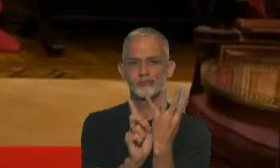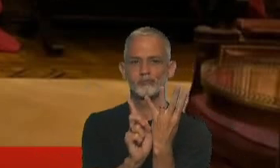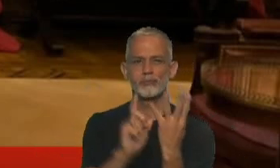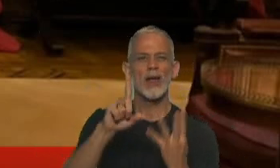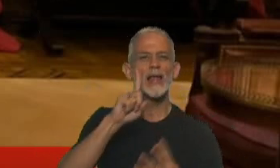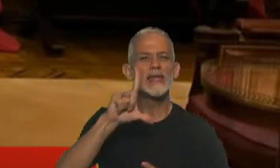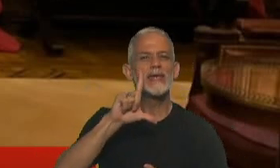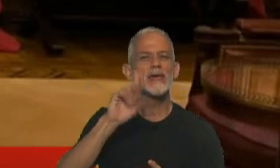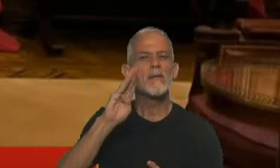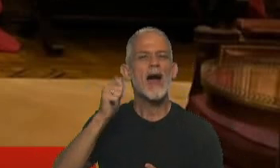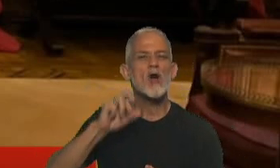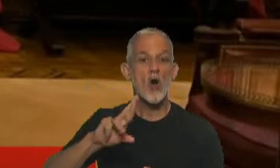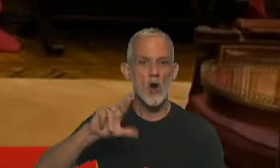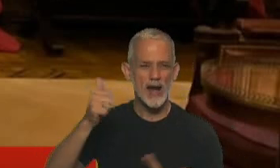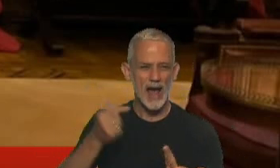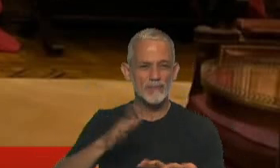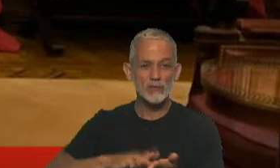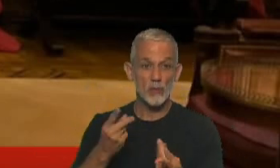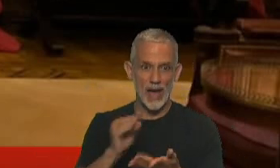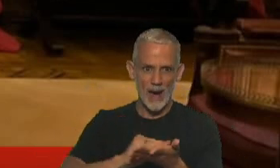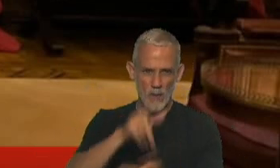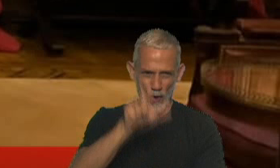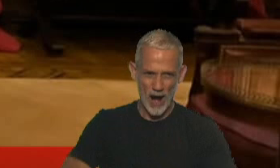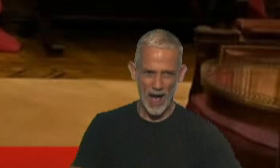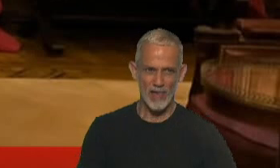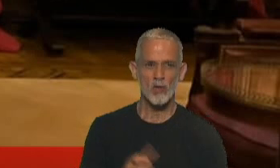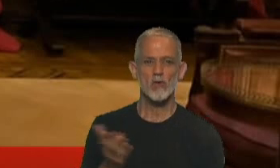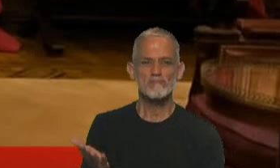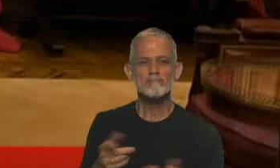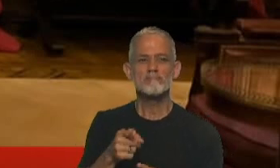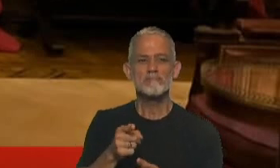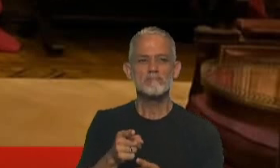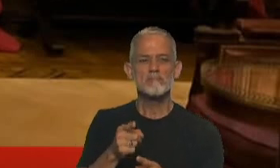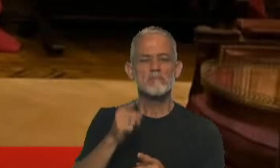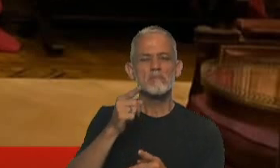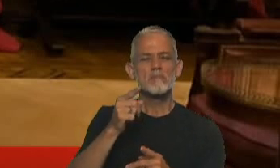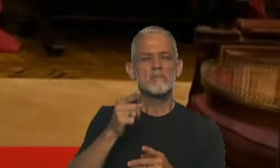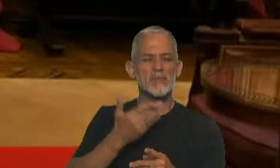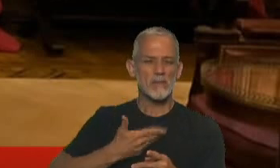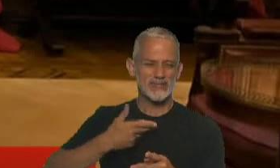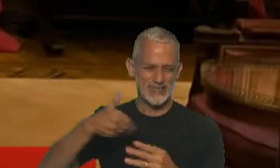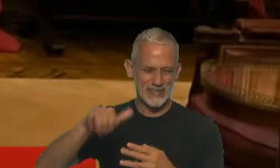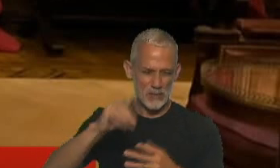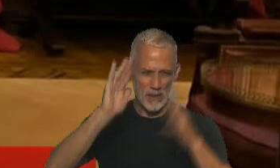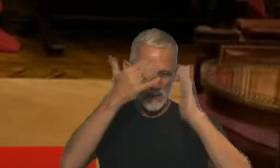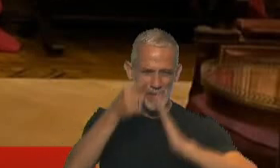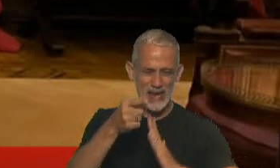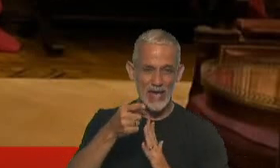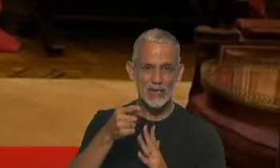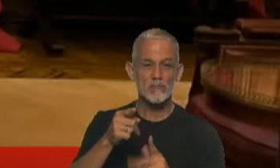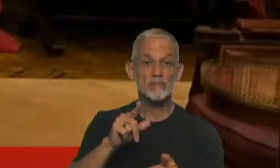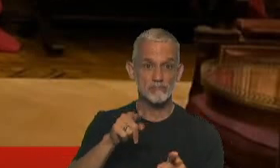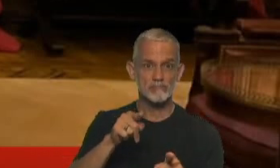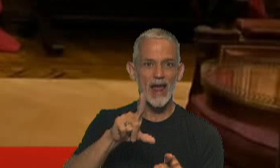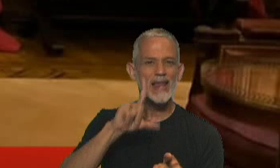tribunal de justicia. A propósito del abogado, el presidente electo Javier Milei había indicado que Cunio Libarona está comprometido a llevar a cabo